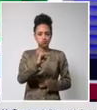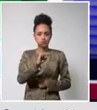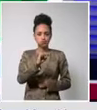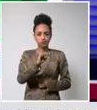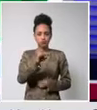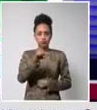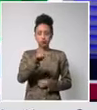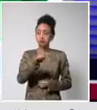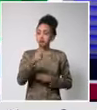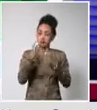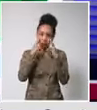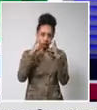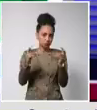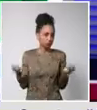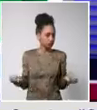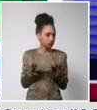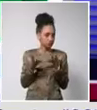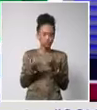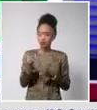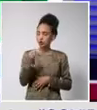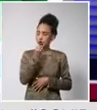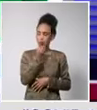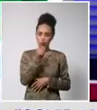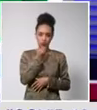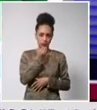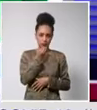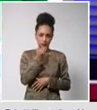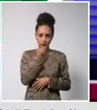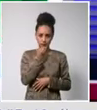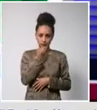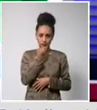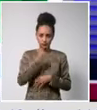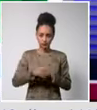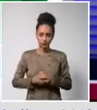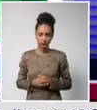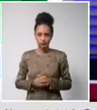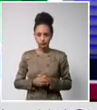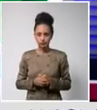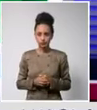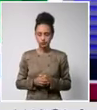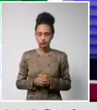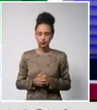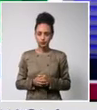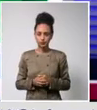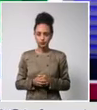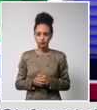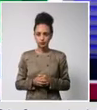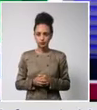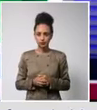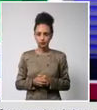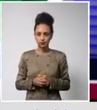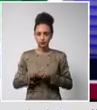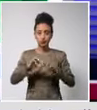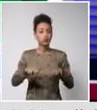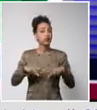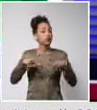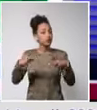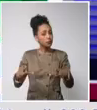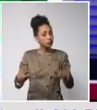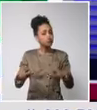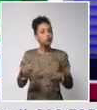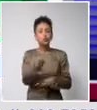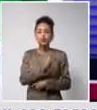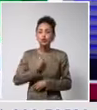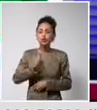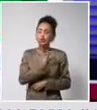no fue posible su reanimación a pesar de las maniobras aplicadas. Nuevamente lo lamentamos mucho